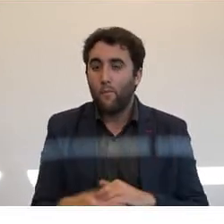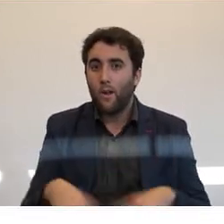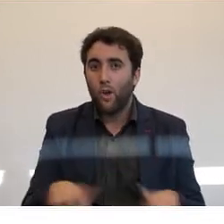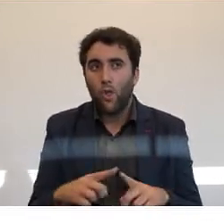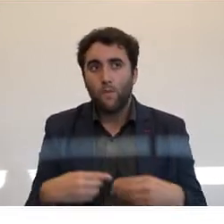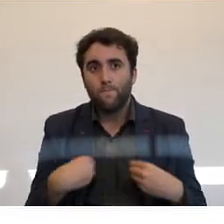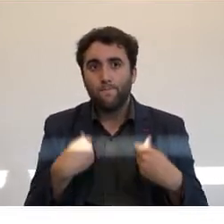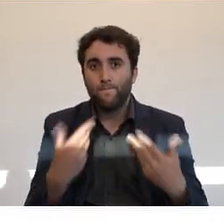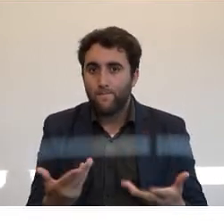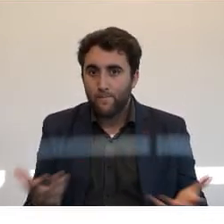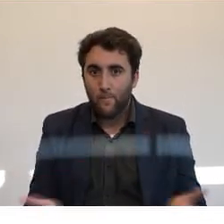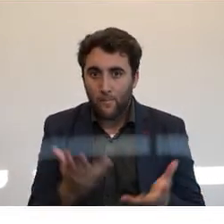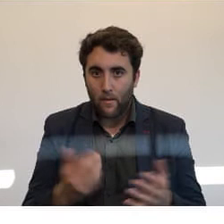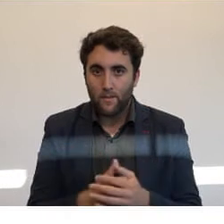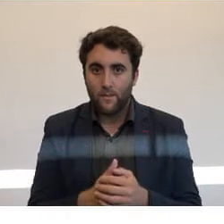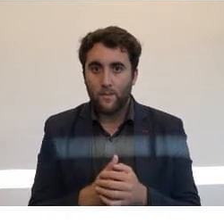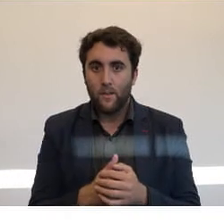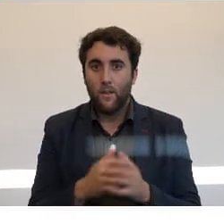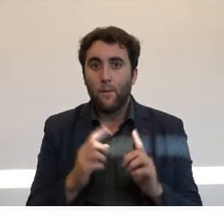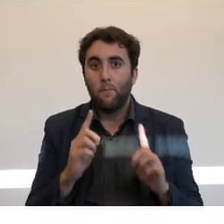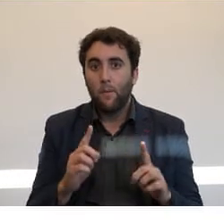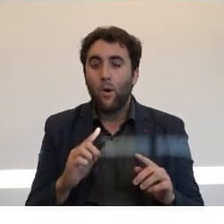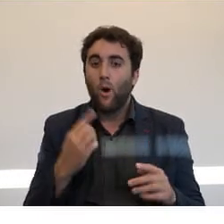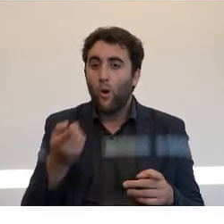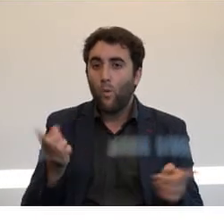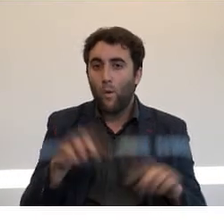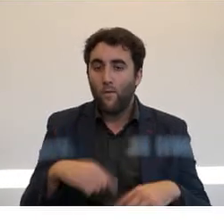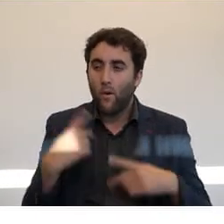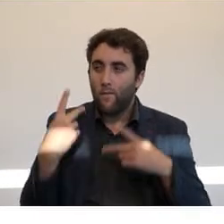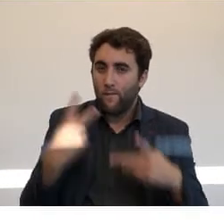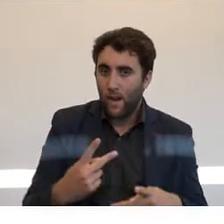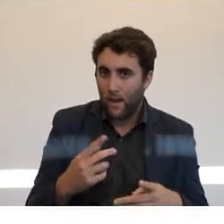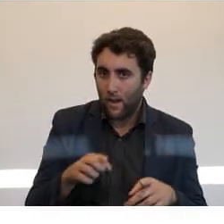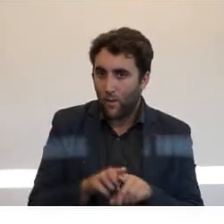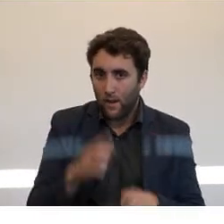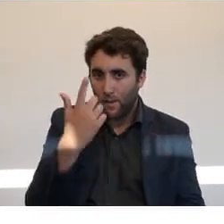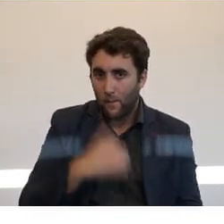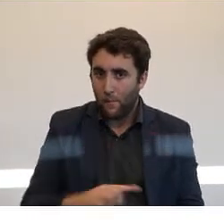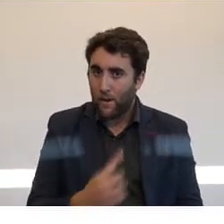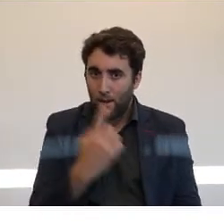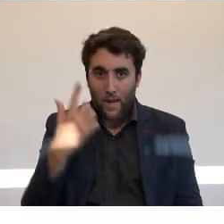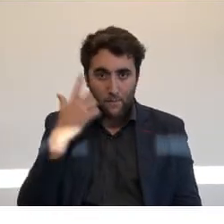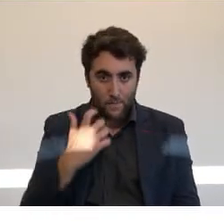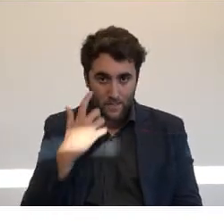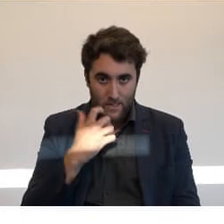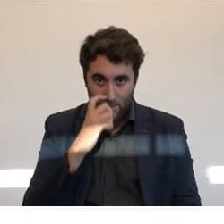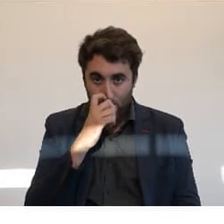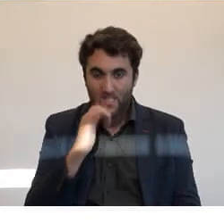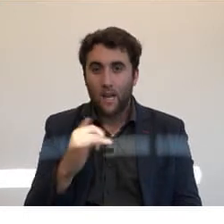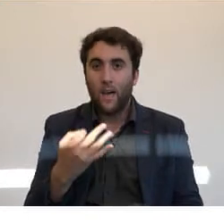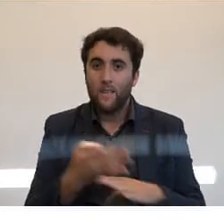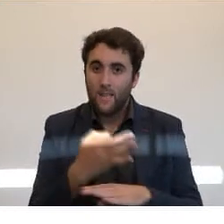más amplio de ese término. Y vuelvo a los viajes y vuelvo de nuevo a explicaros en primera persona algunas enseñanzas o